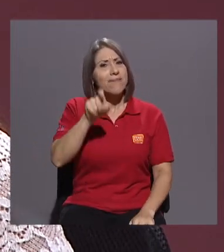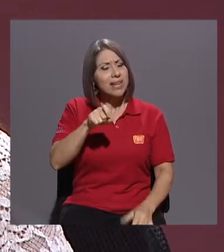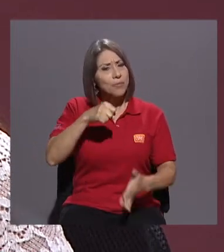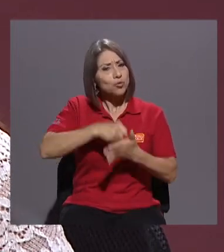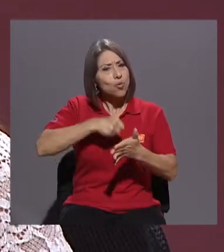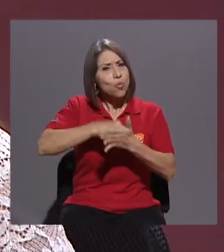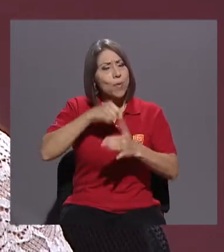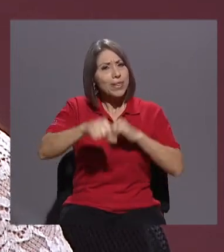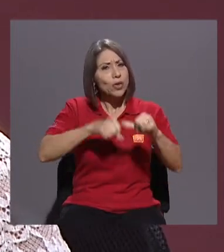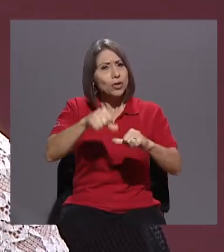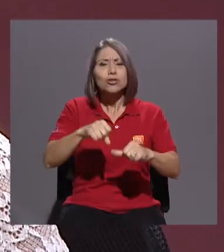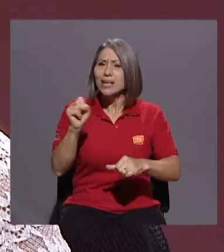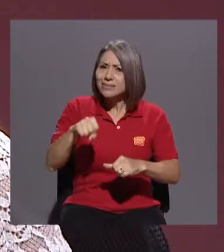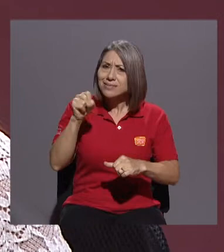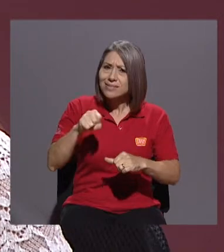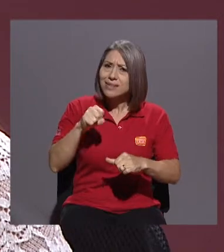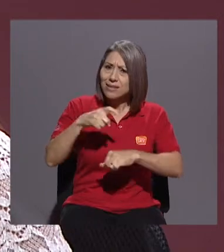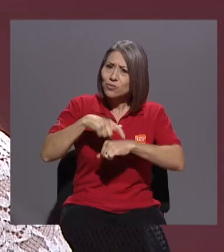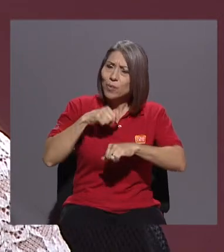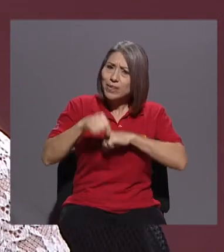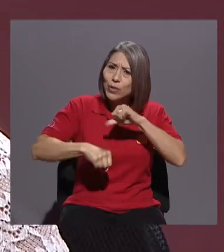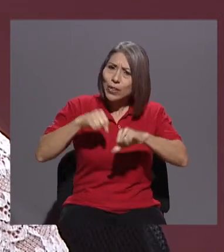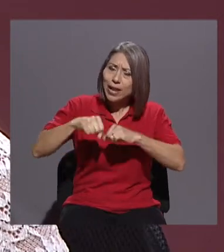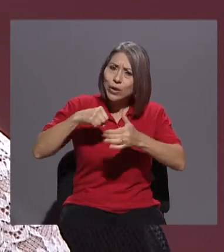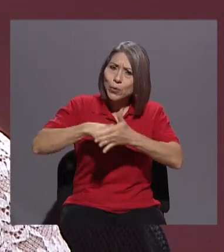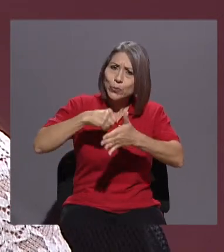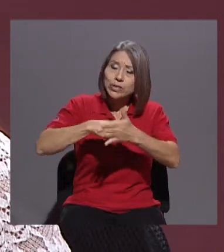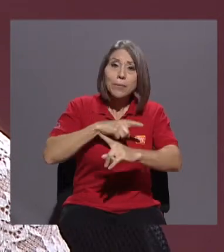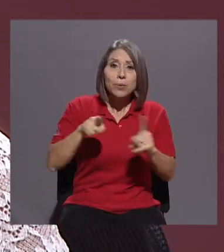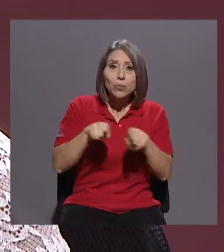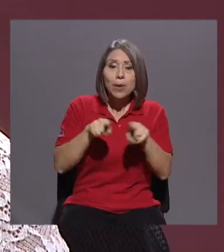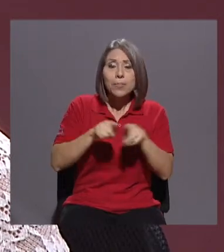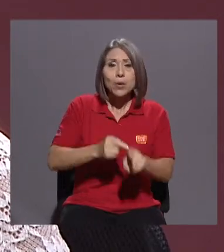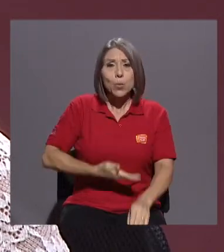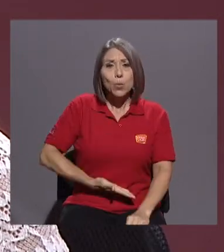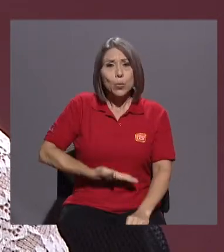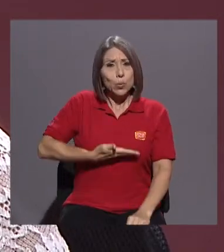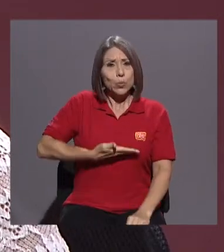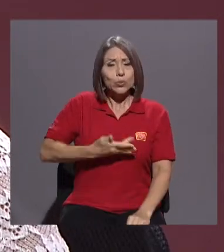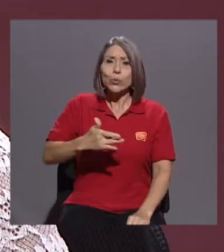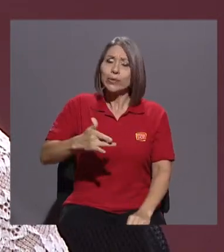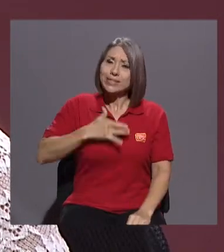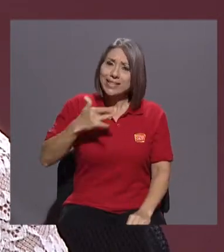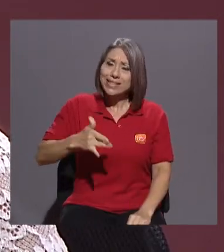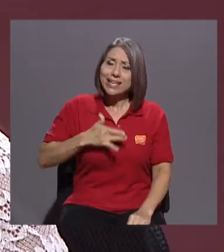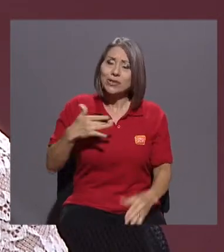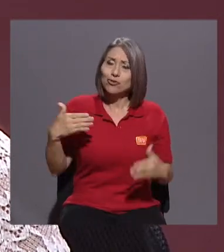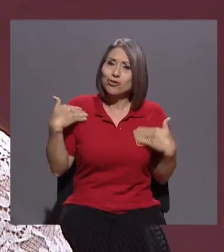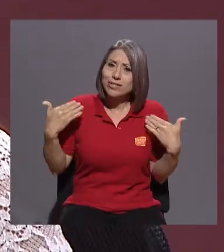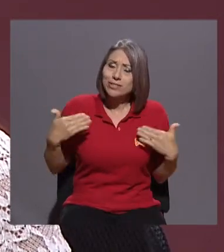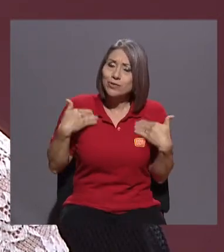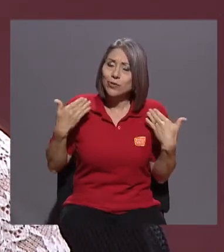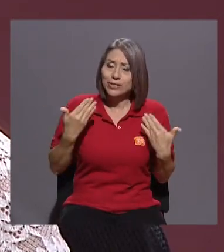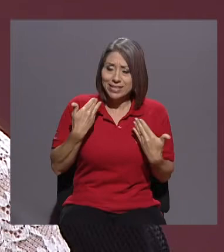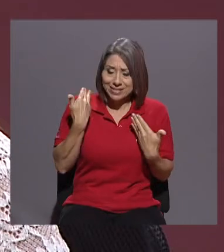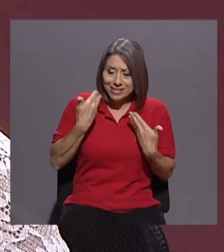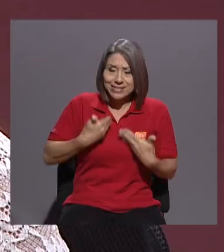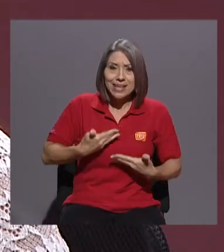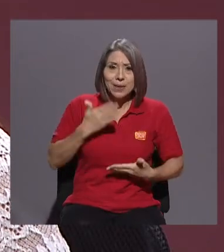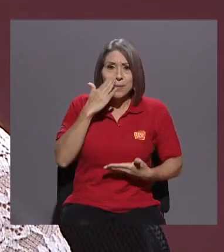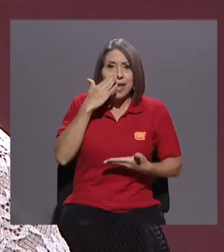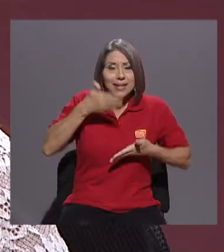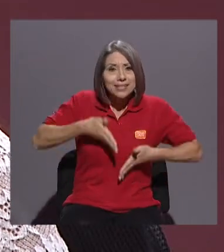deberíamos de ser Un momento de lucha Sí, es un momento de lucha Pero es también Un momento de orgullo De sentirnos dichosas De ser